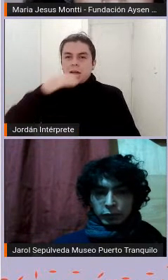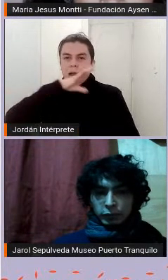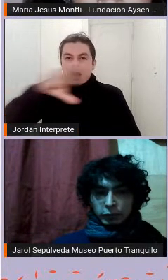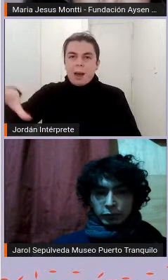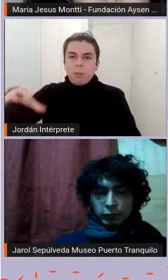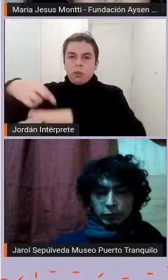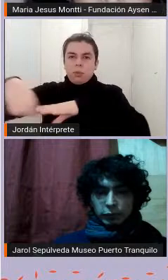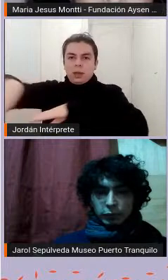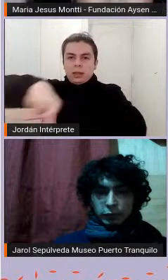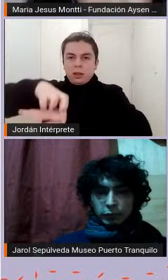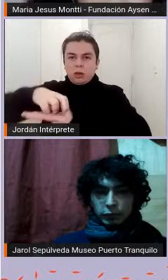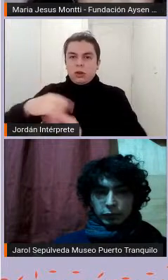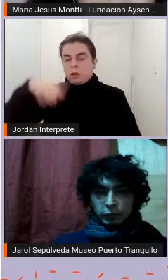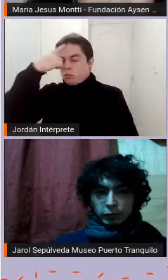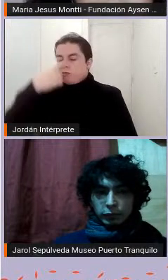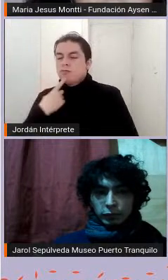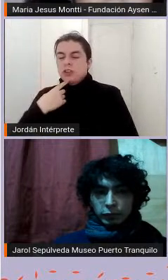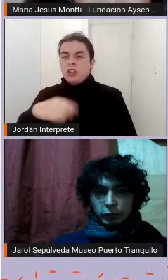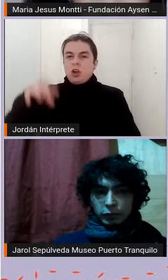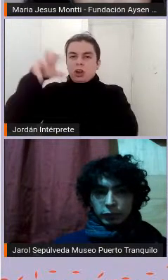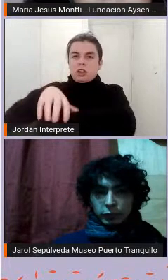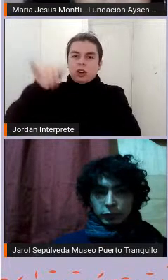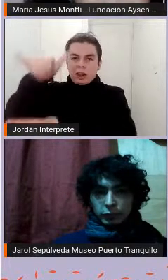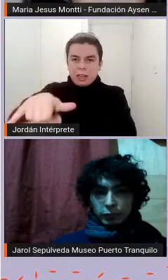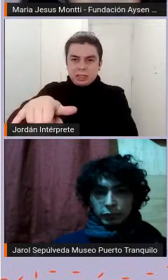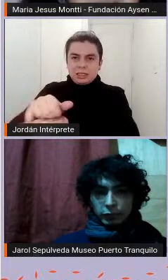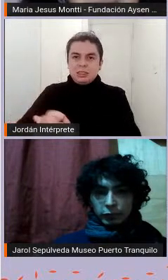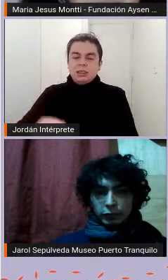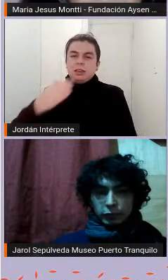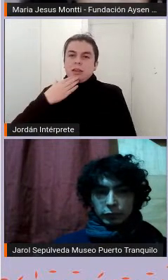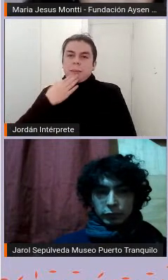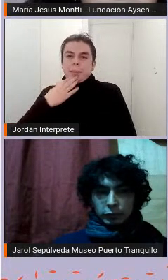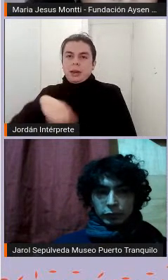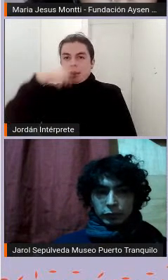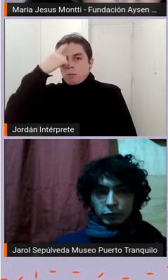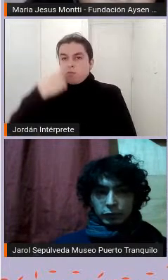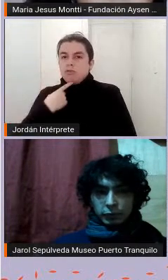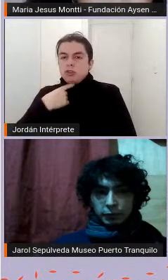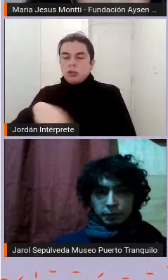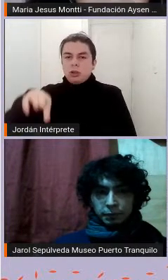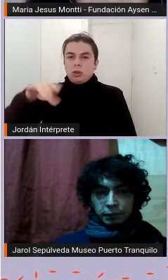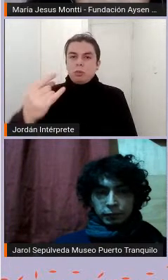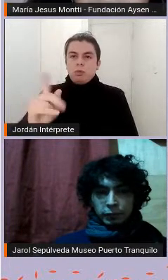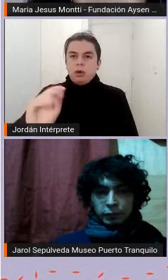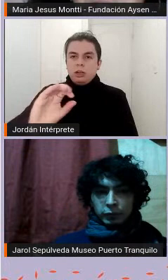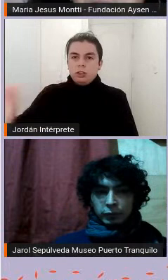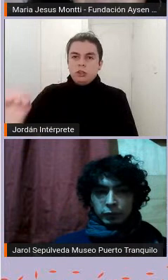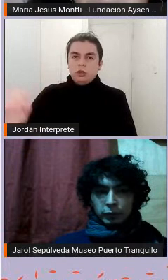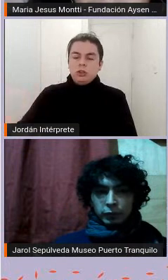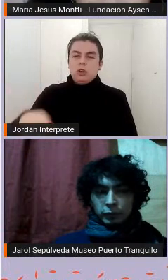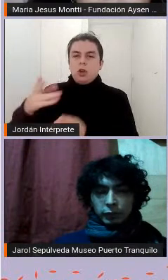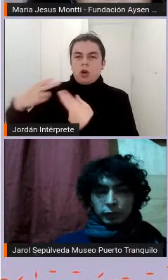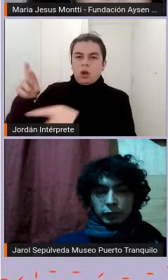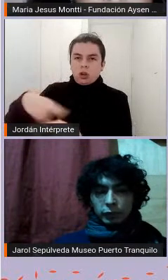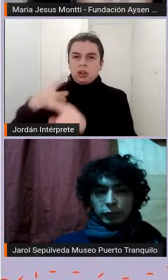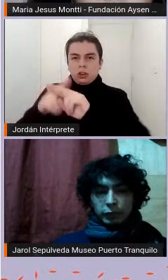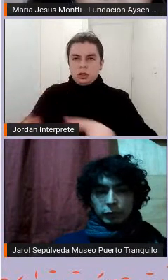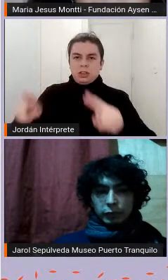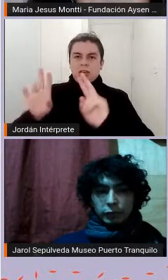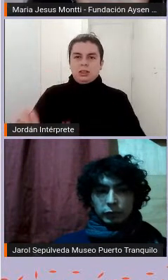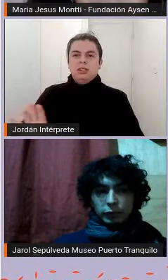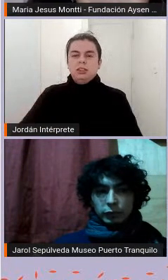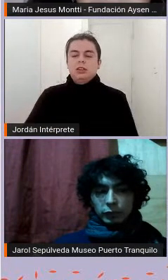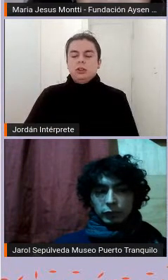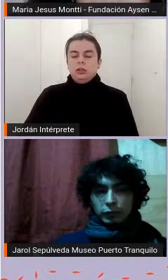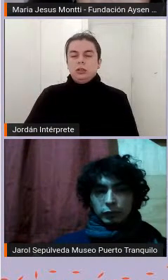Aysén, el Parque Exploradores y, por cierto, el Museo de Puerto Río Tranquilo. Y el objetivo general del proyecto